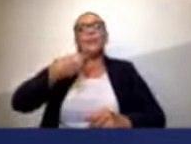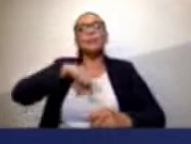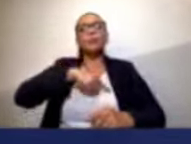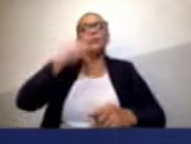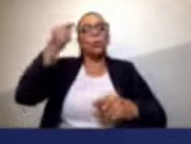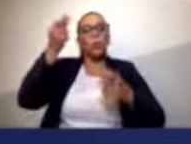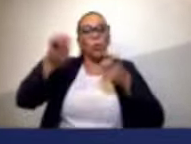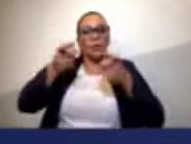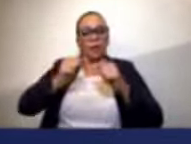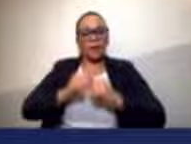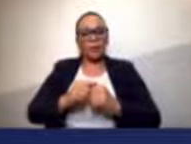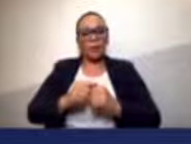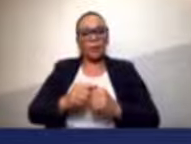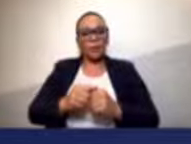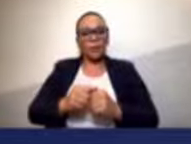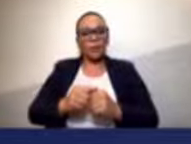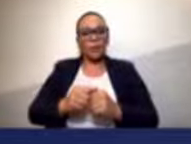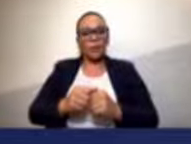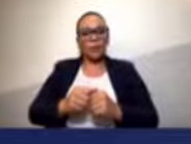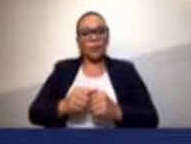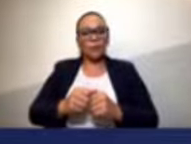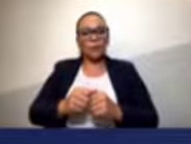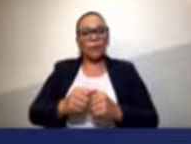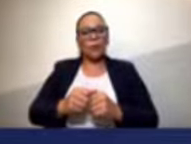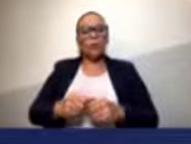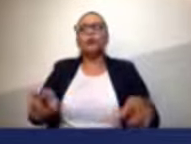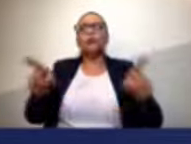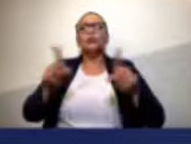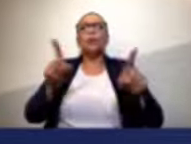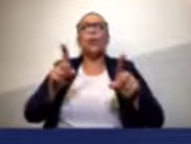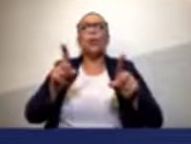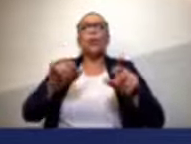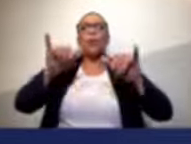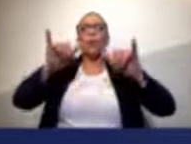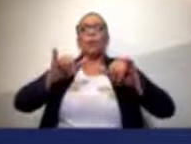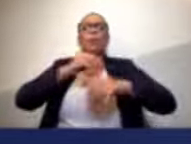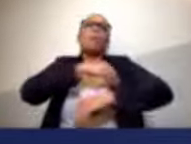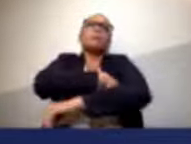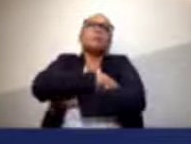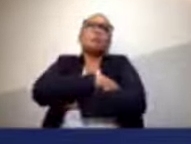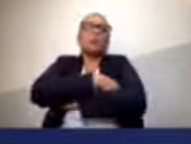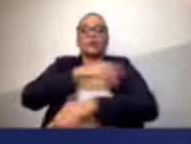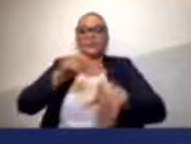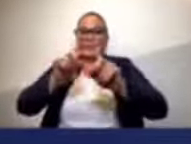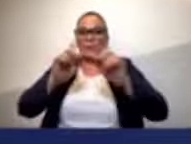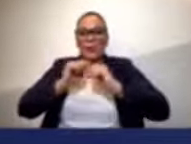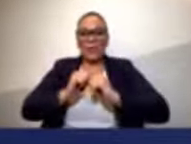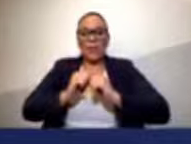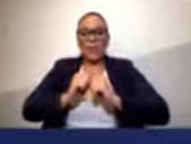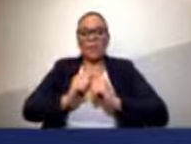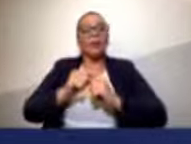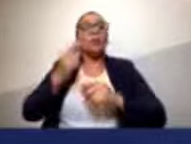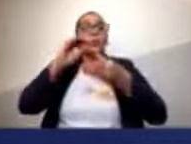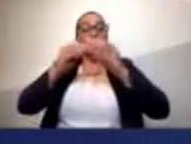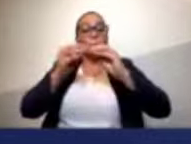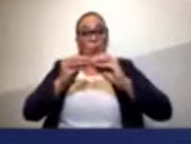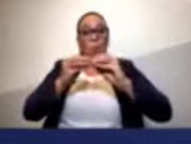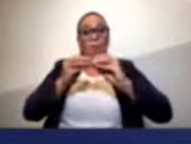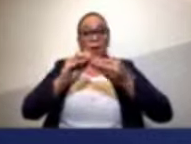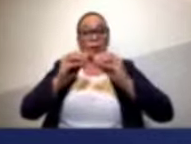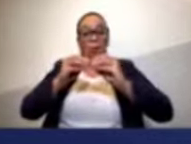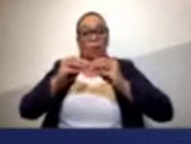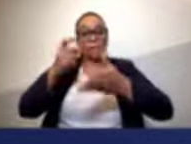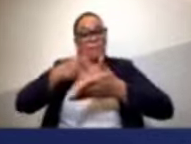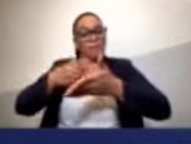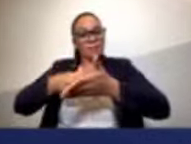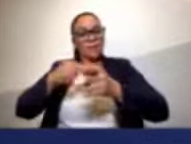administración no se va a quedar de brazos cruzados. Las cifras fiscales de éxito